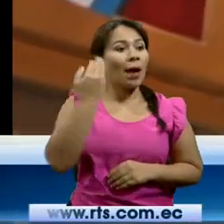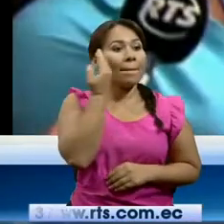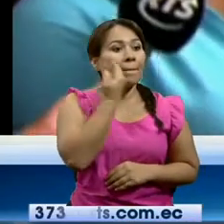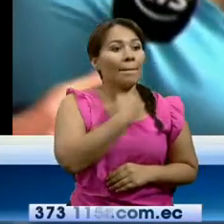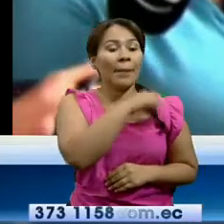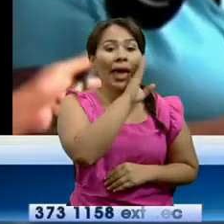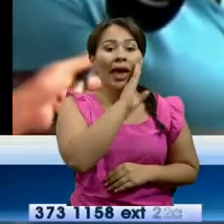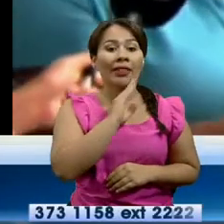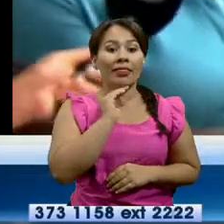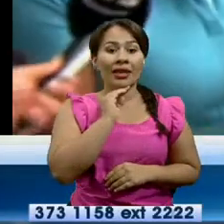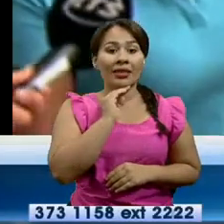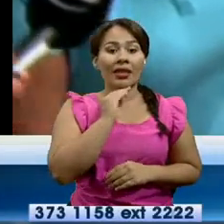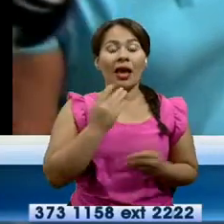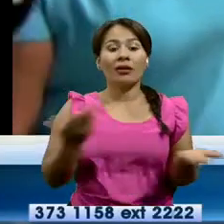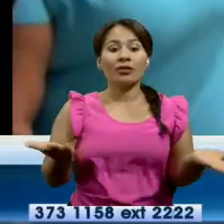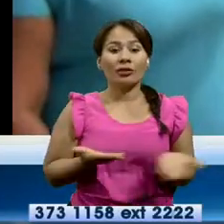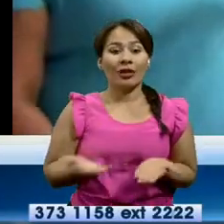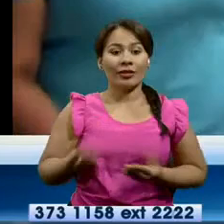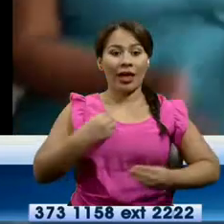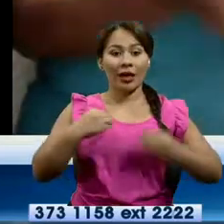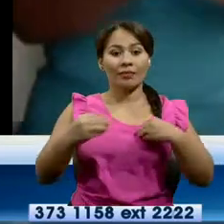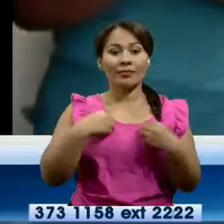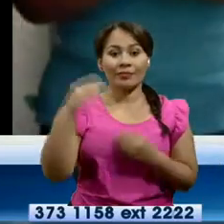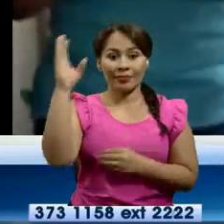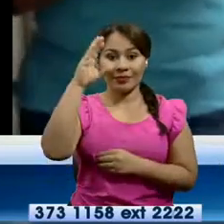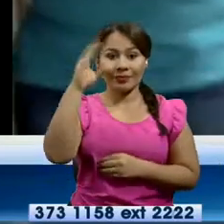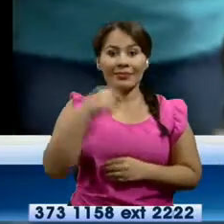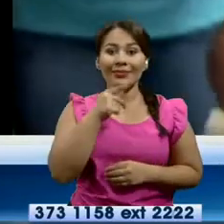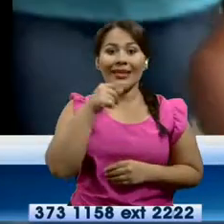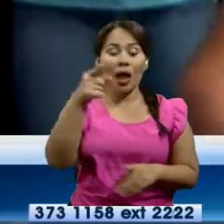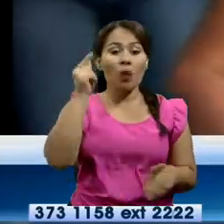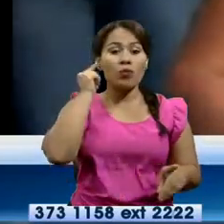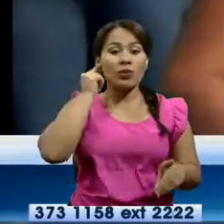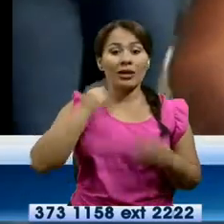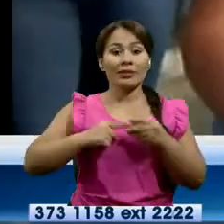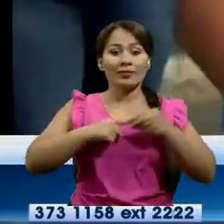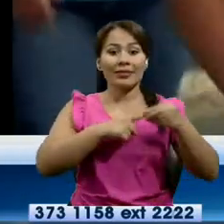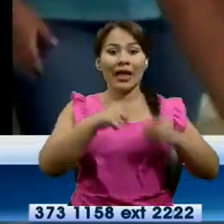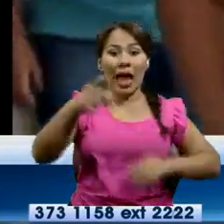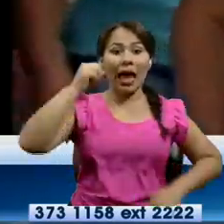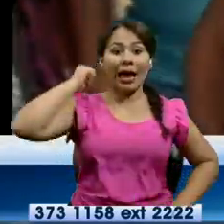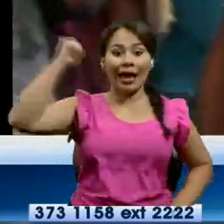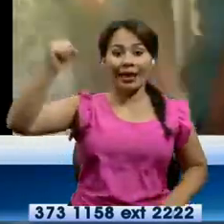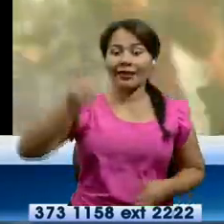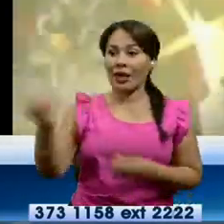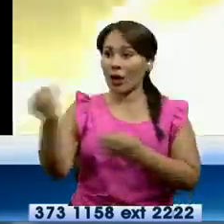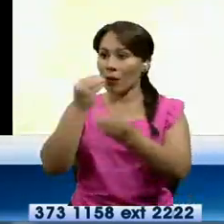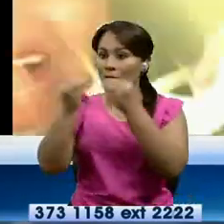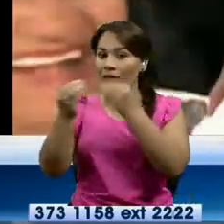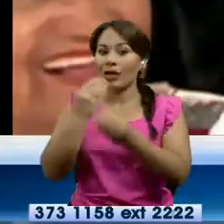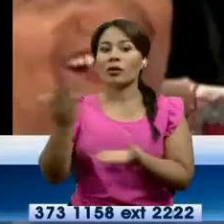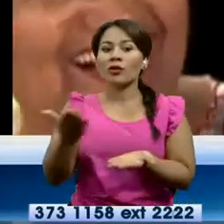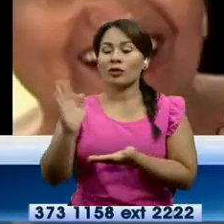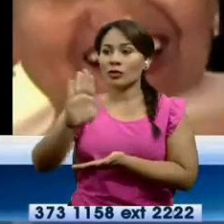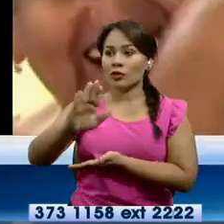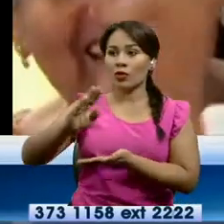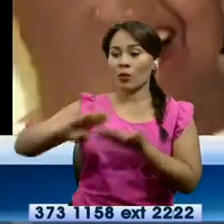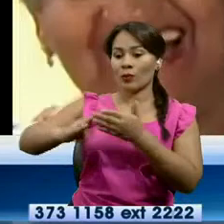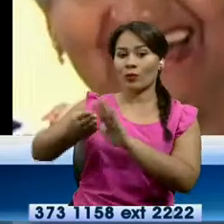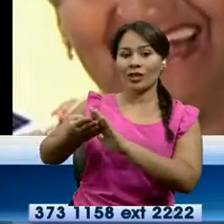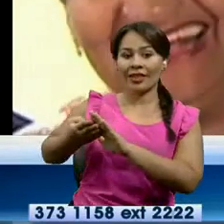barrio. Y RTS está en busca de aquellas mujeres que se han ganado el cariño en su comunidad. Muy